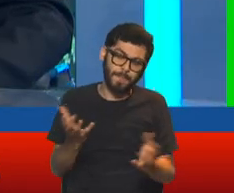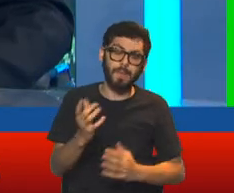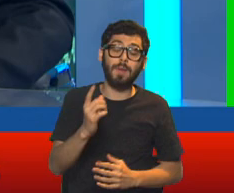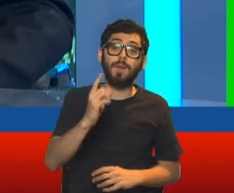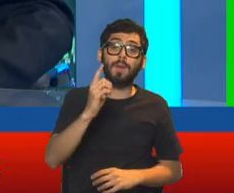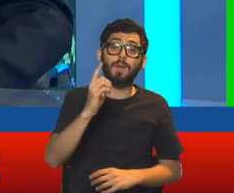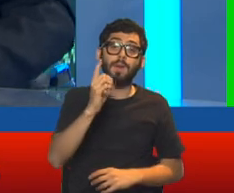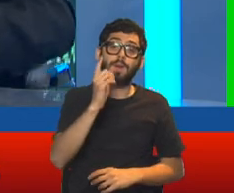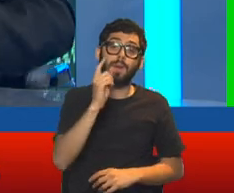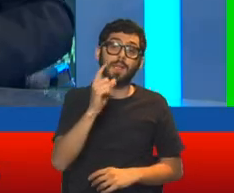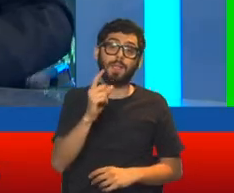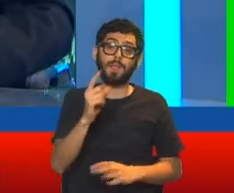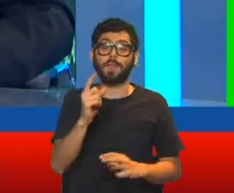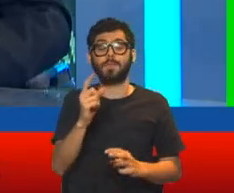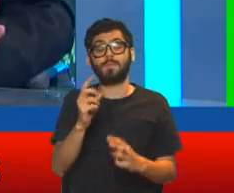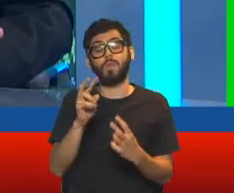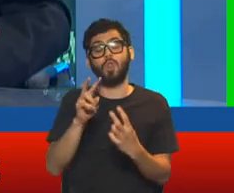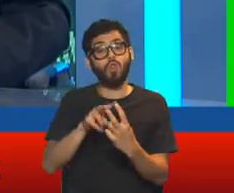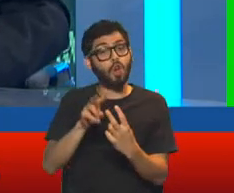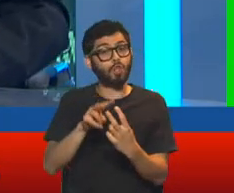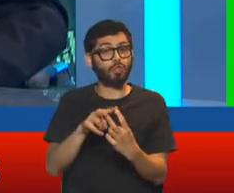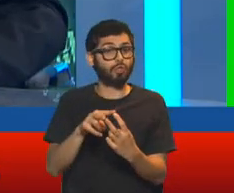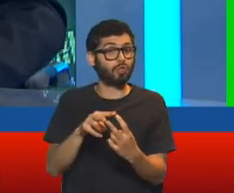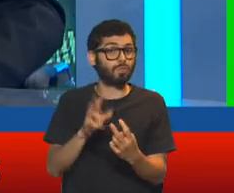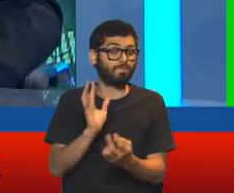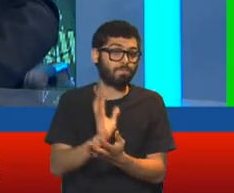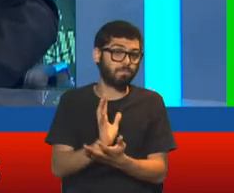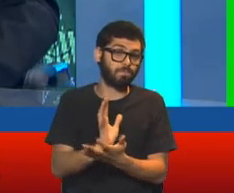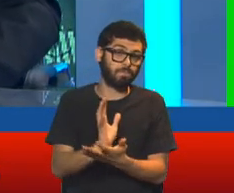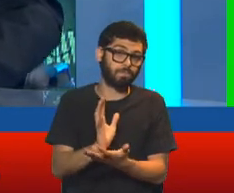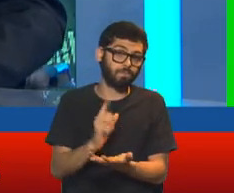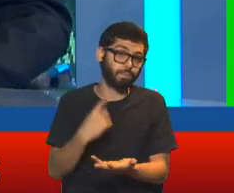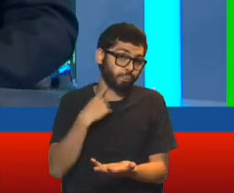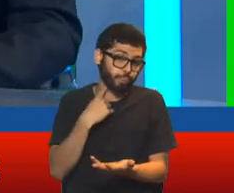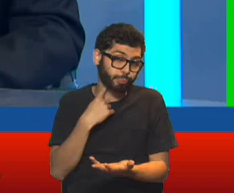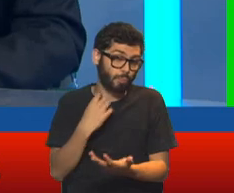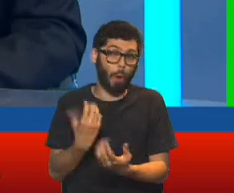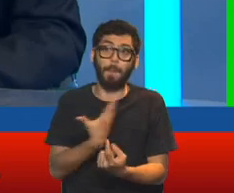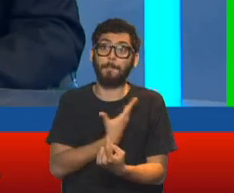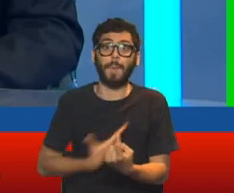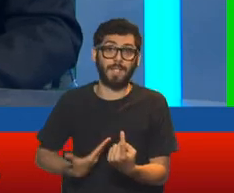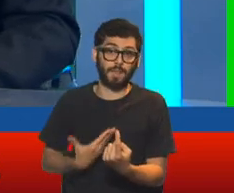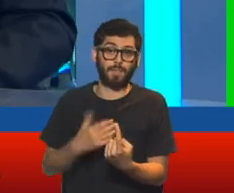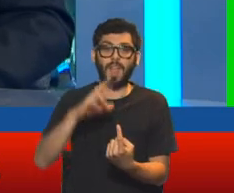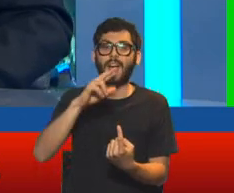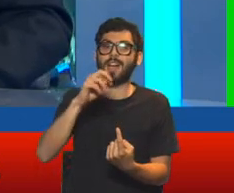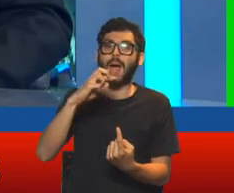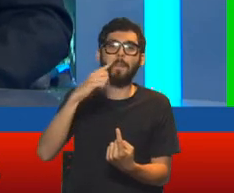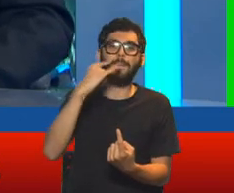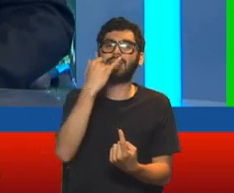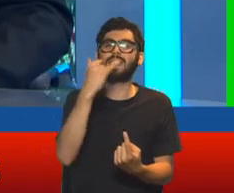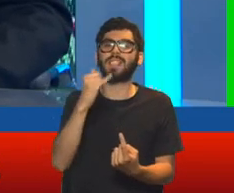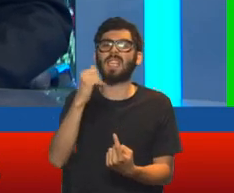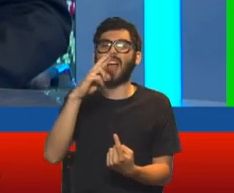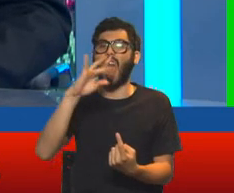primeros, entre comillas, castigados, podríamos decir, porque ya los presidentes, tanto Sergio Rapisarda de Vélez